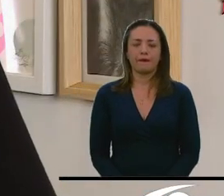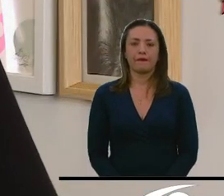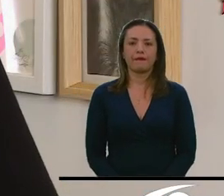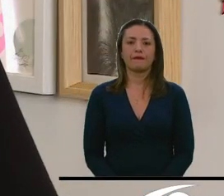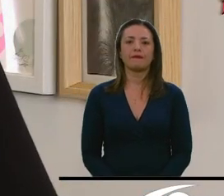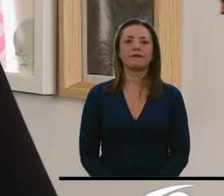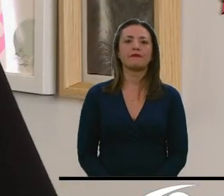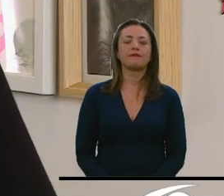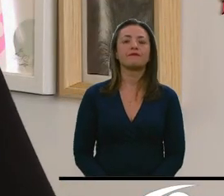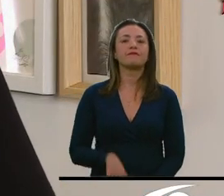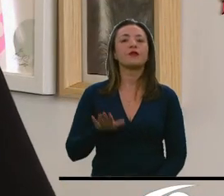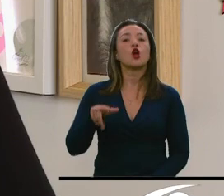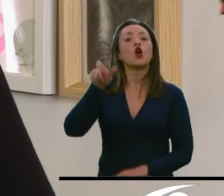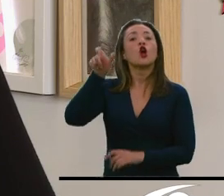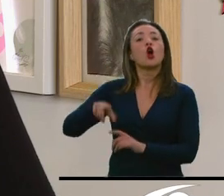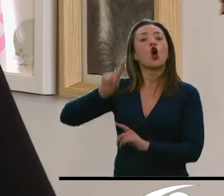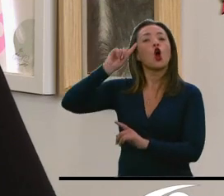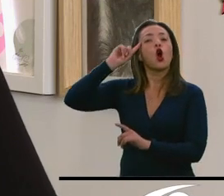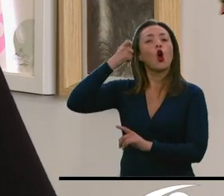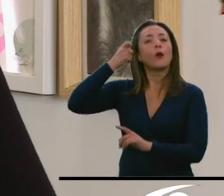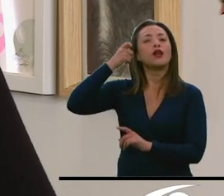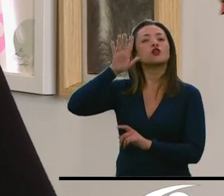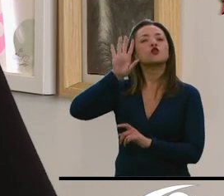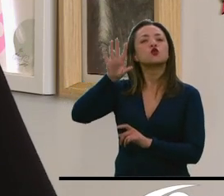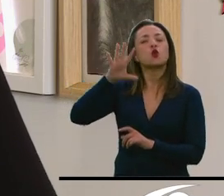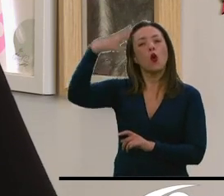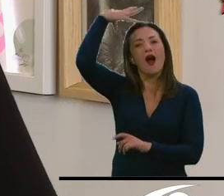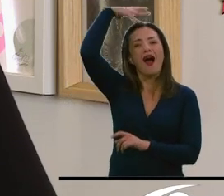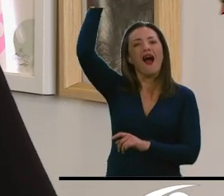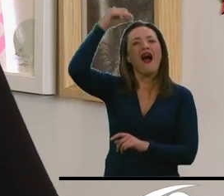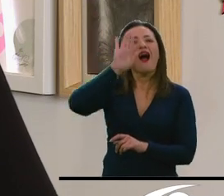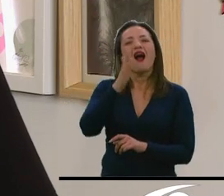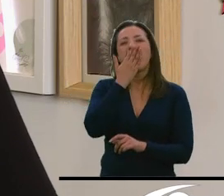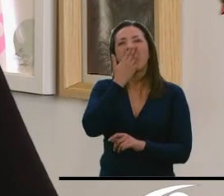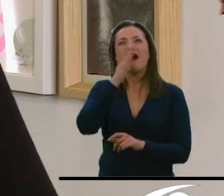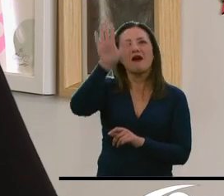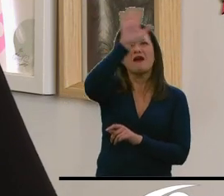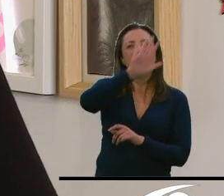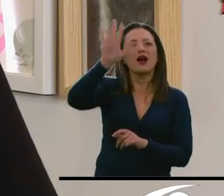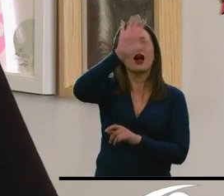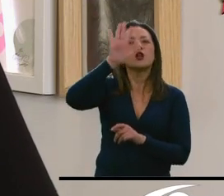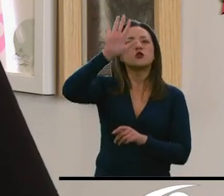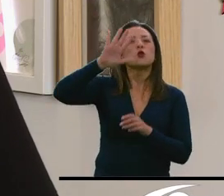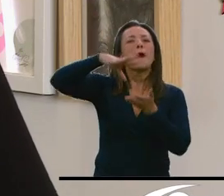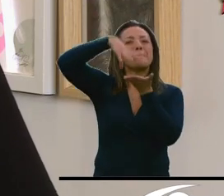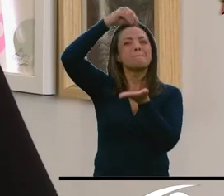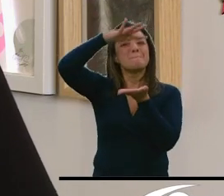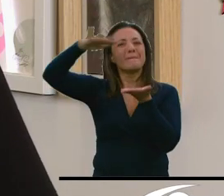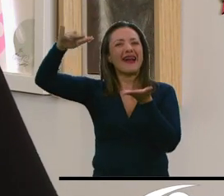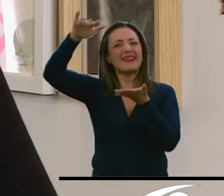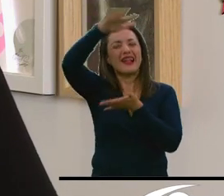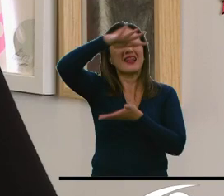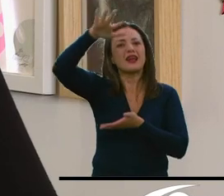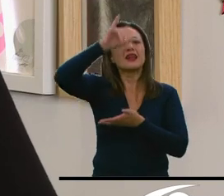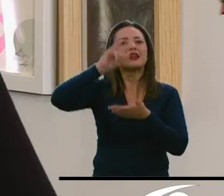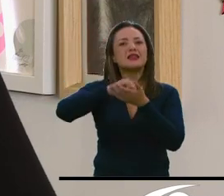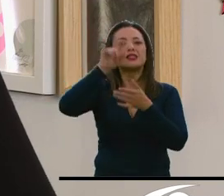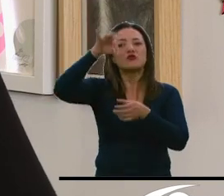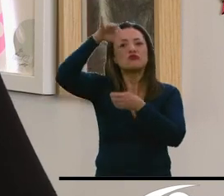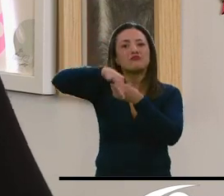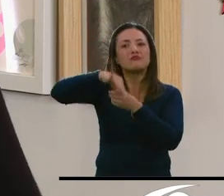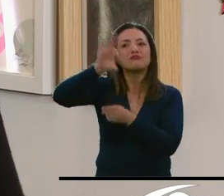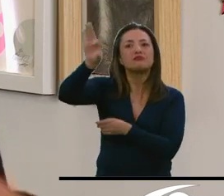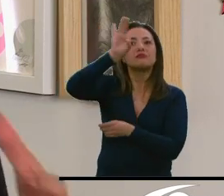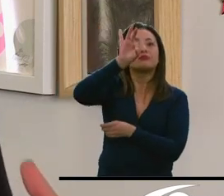La elección del nuevo gobernador del pueblo Arhuaco ha creado una profunda división dentro de las comunidades indígenas de la Sierra Nevada en